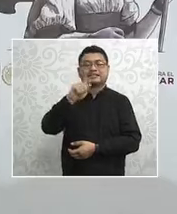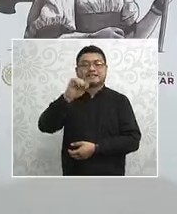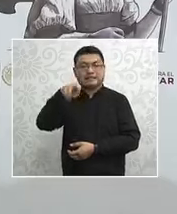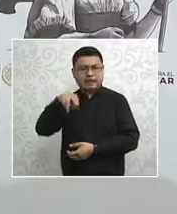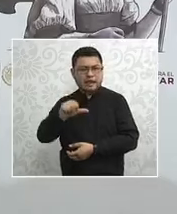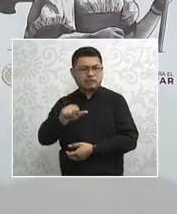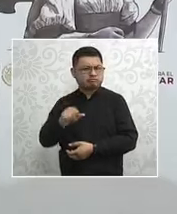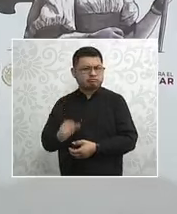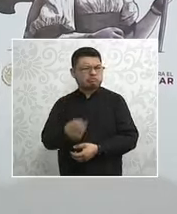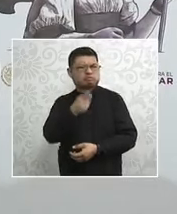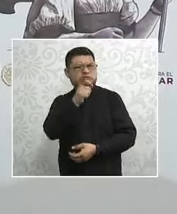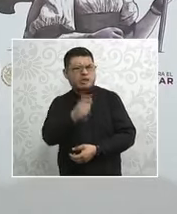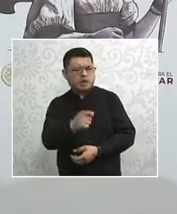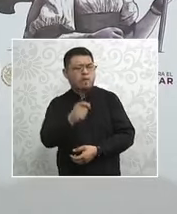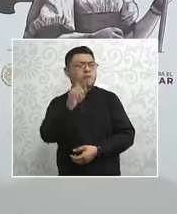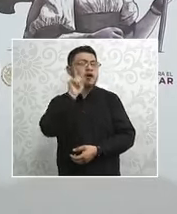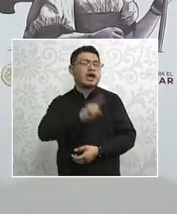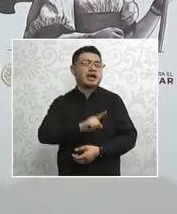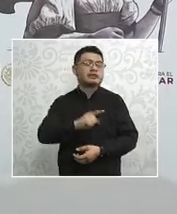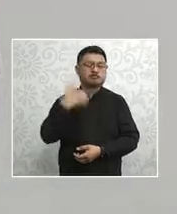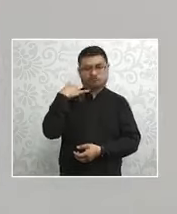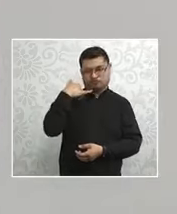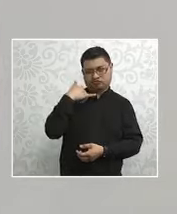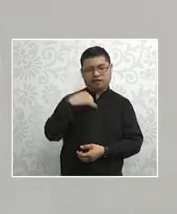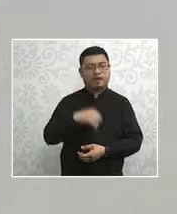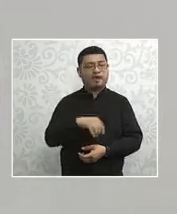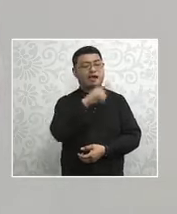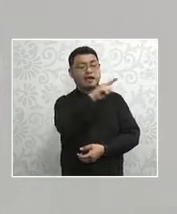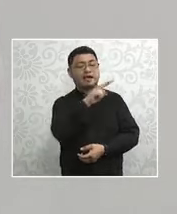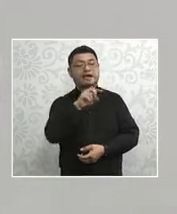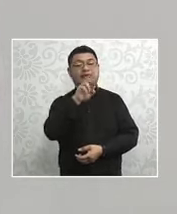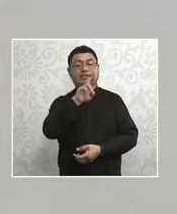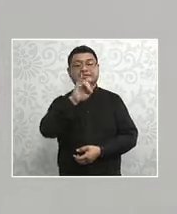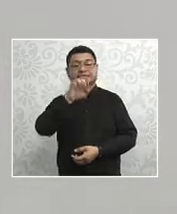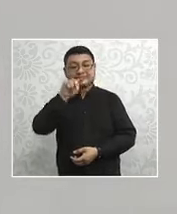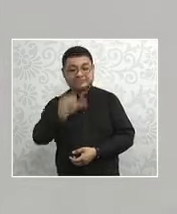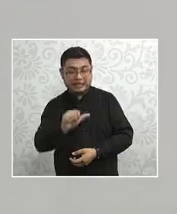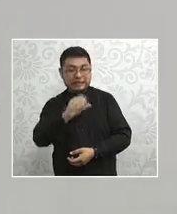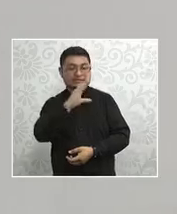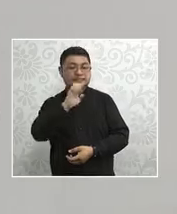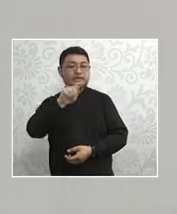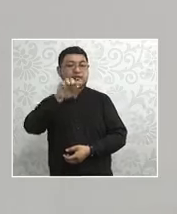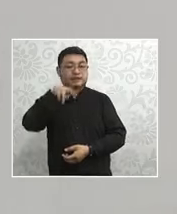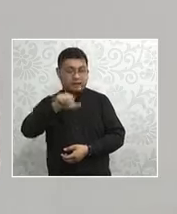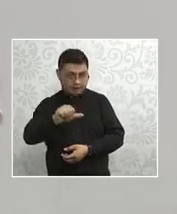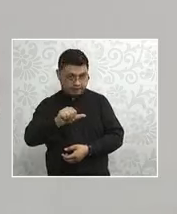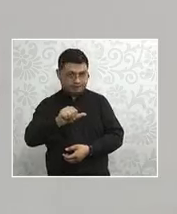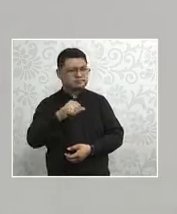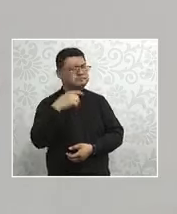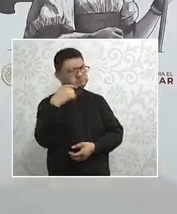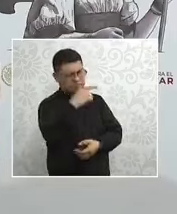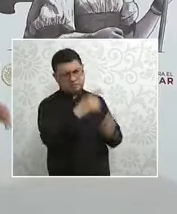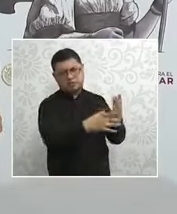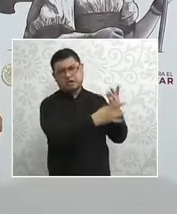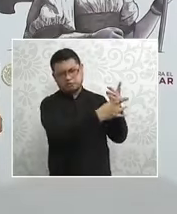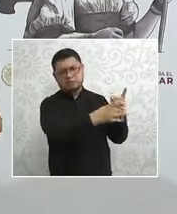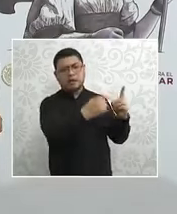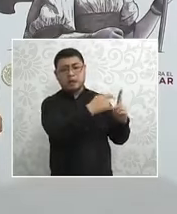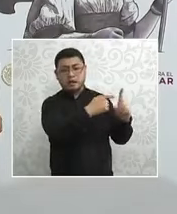mujer yucateca que hizo las primeras escuelas para mujeres ella fue maestra de Elvia